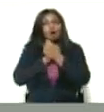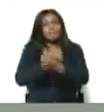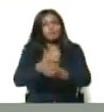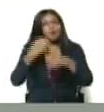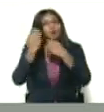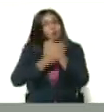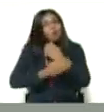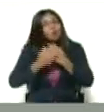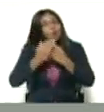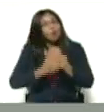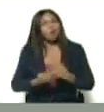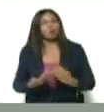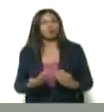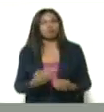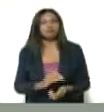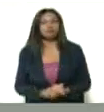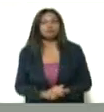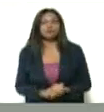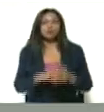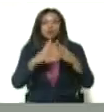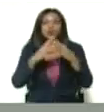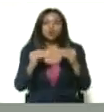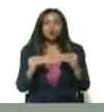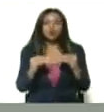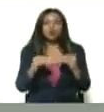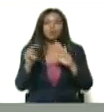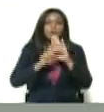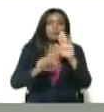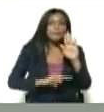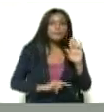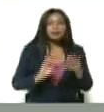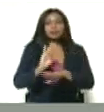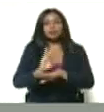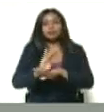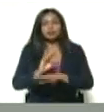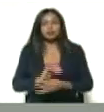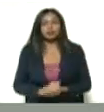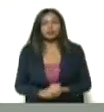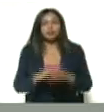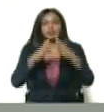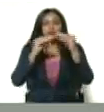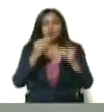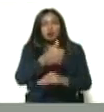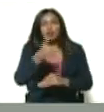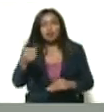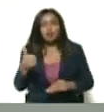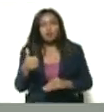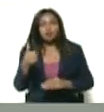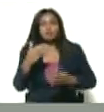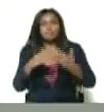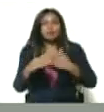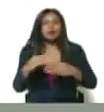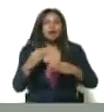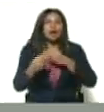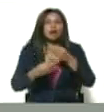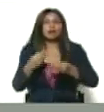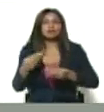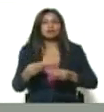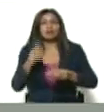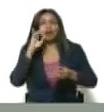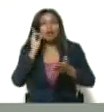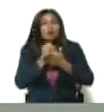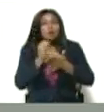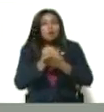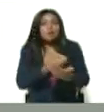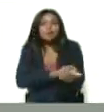cariño y con todas las medidas preventivas. A todos hay que hacerle la prueba de